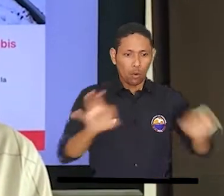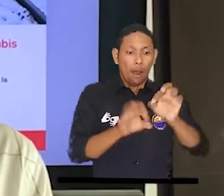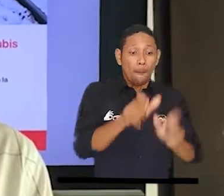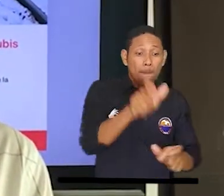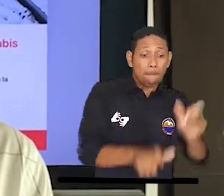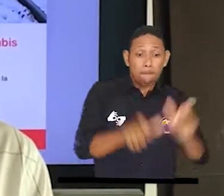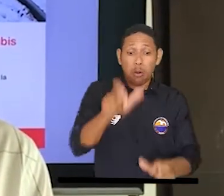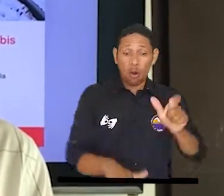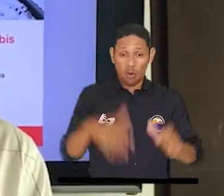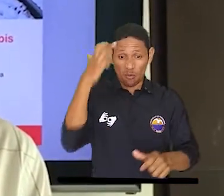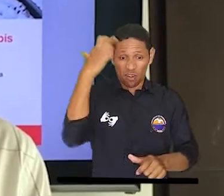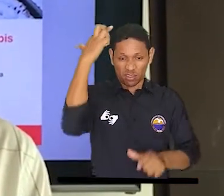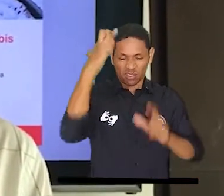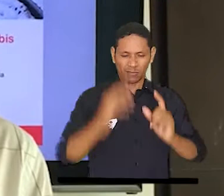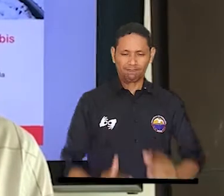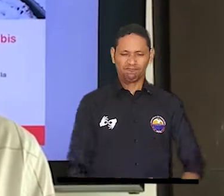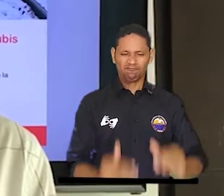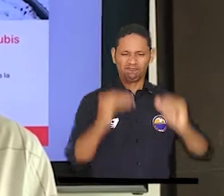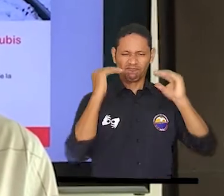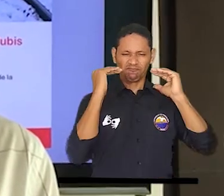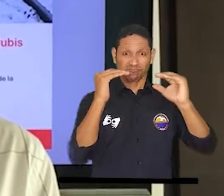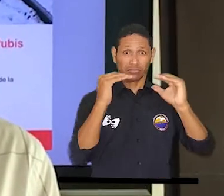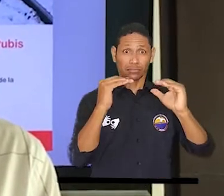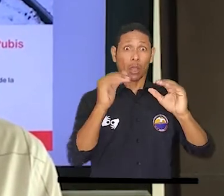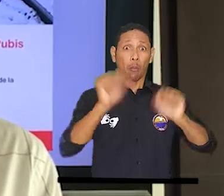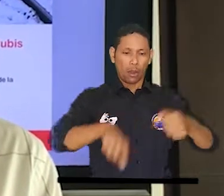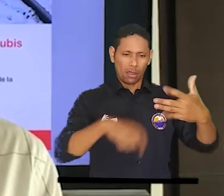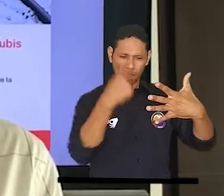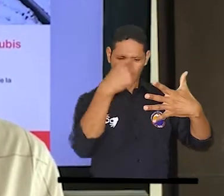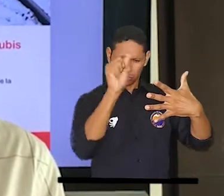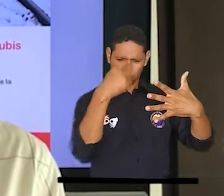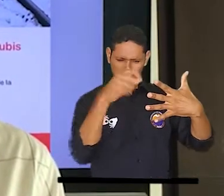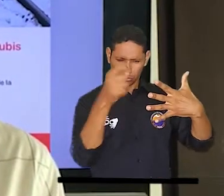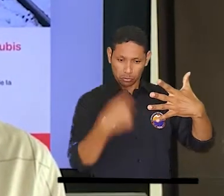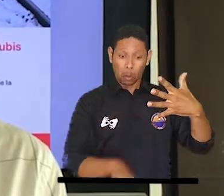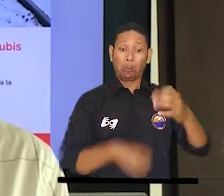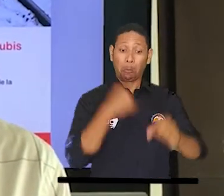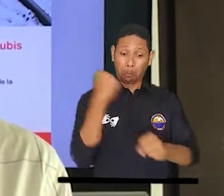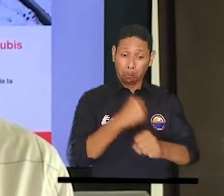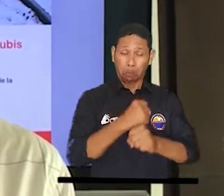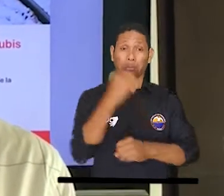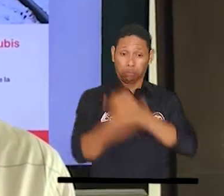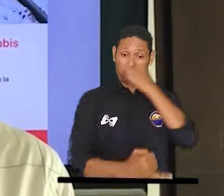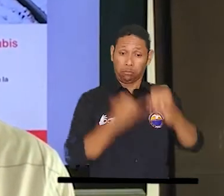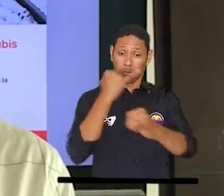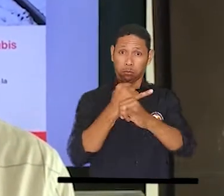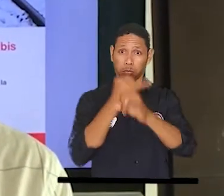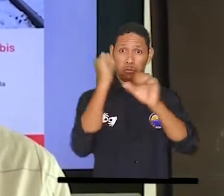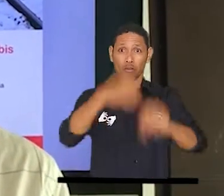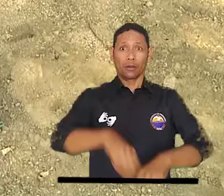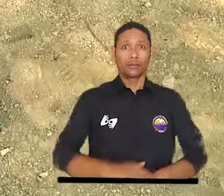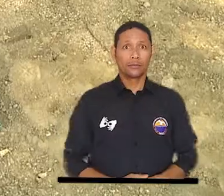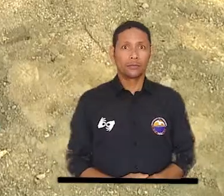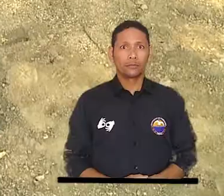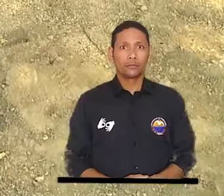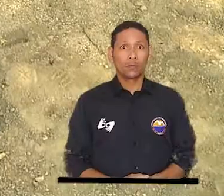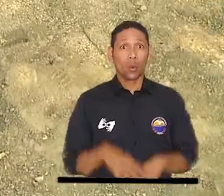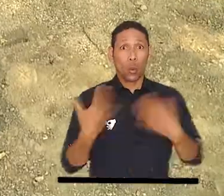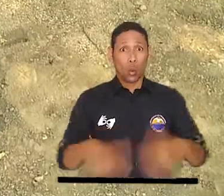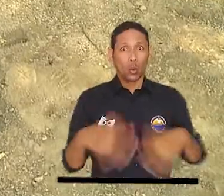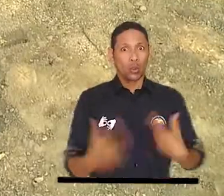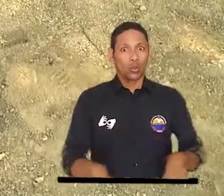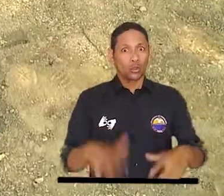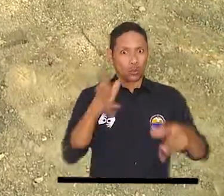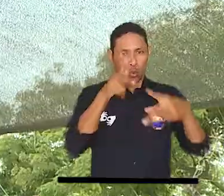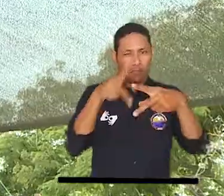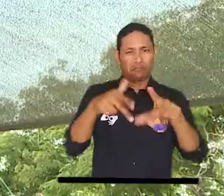de profesionales con altas calidades que cumplan con los requerimientos para laborar a nivel internacional. Vale destacar que